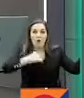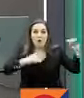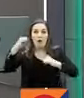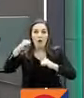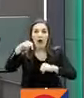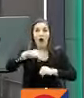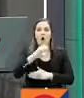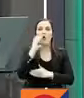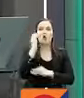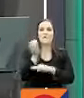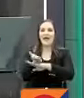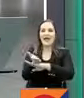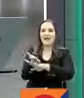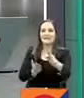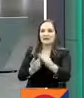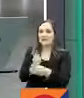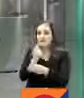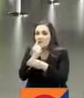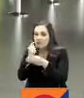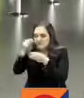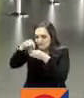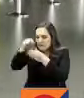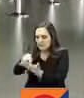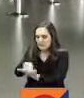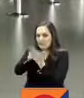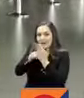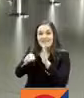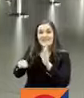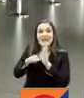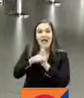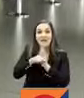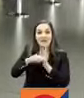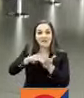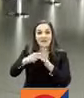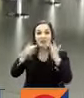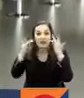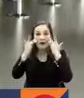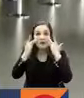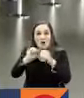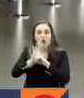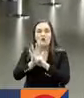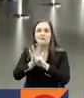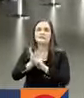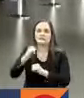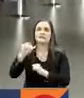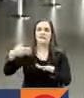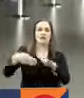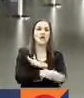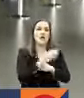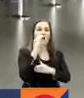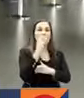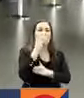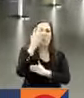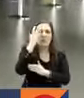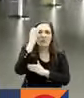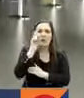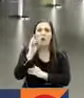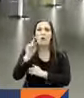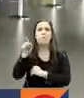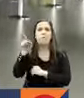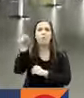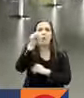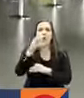prueba PCR negativa para entrar a este. La decisión del Ministerio de Salud se dio por la aparición de las nuevas variantes